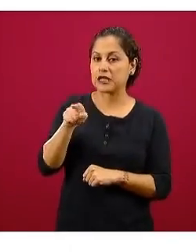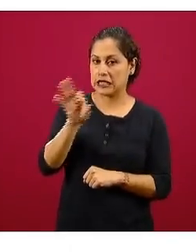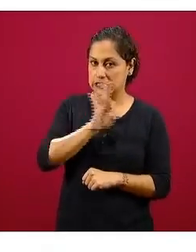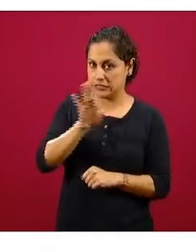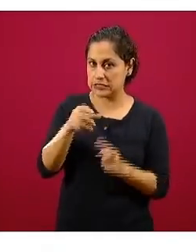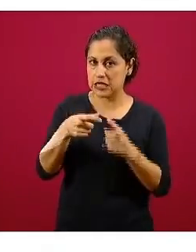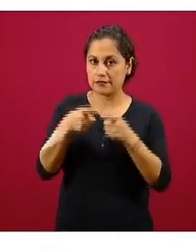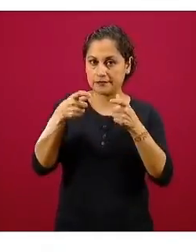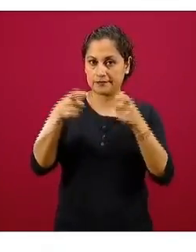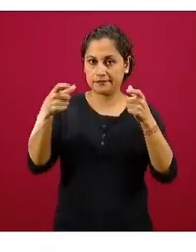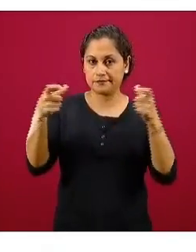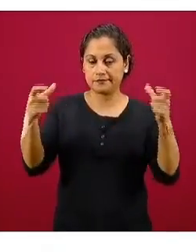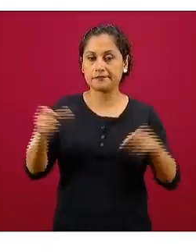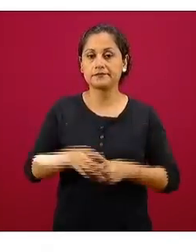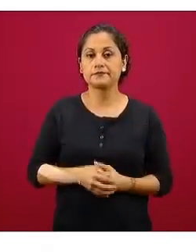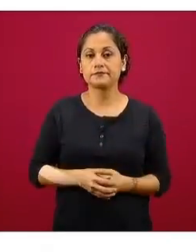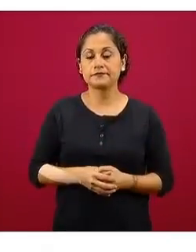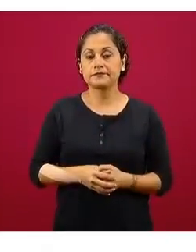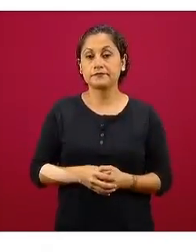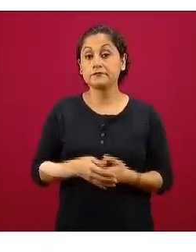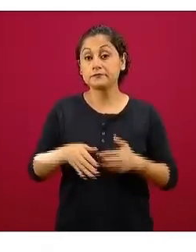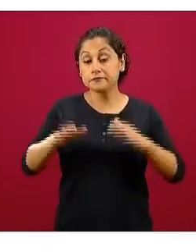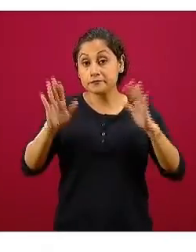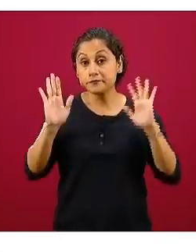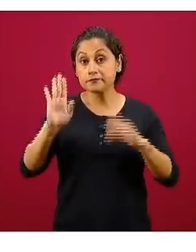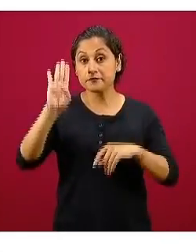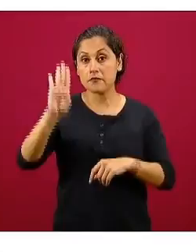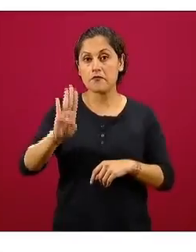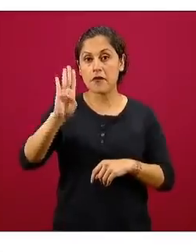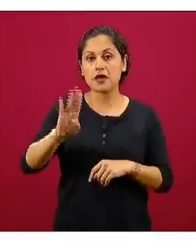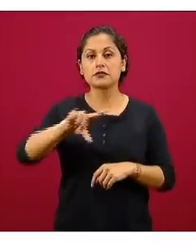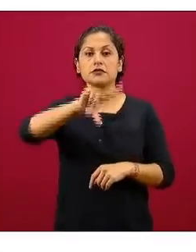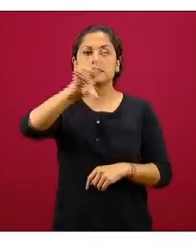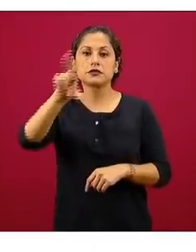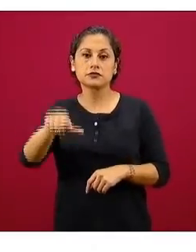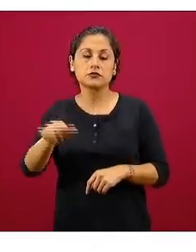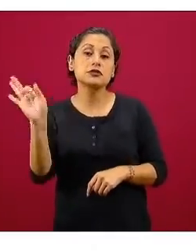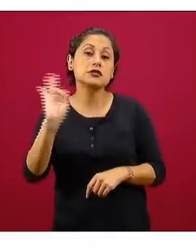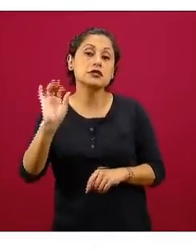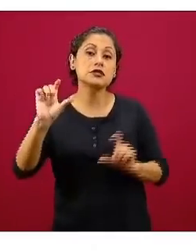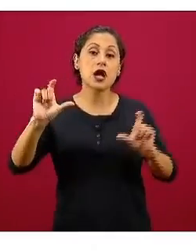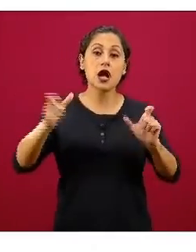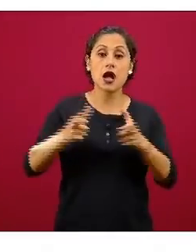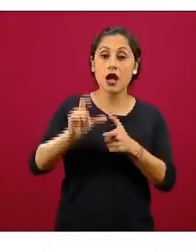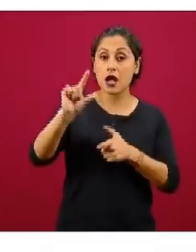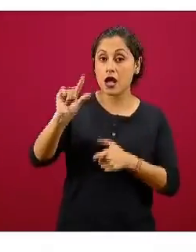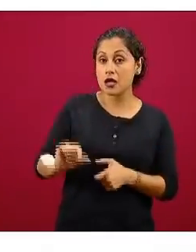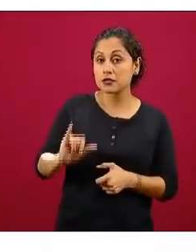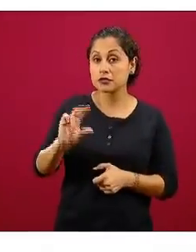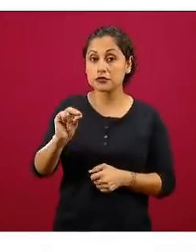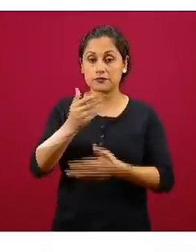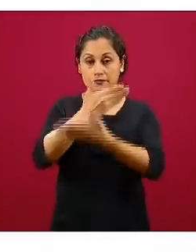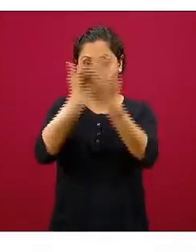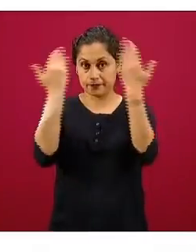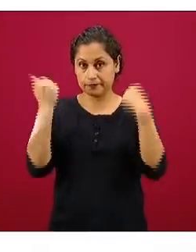aún por verse si se logra que empiece a descender posteriormente o no. La siguiente.